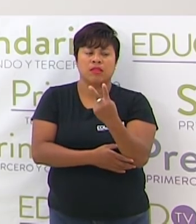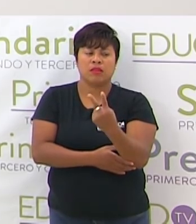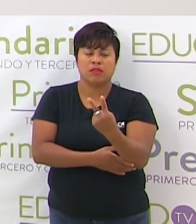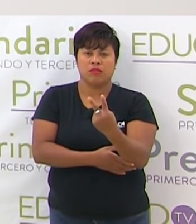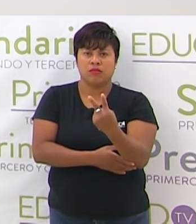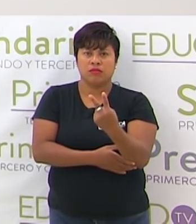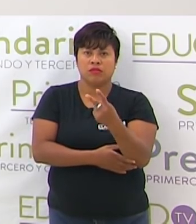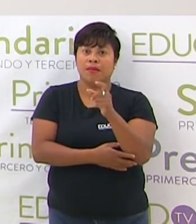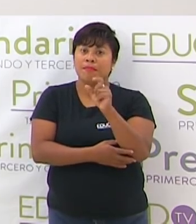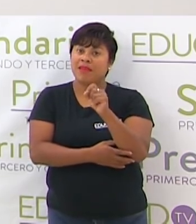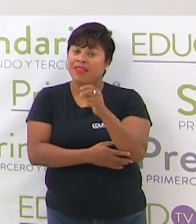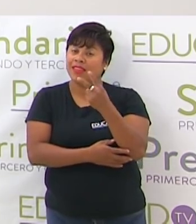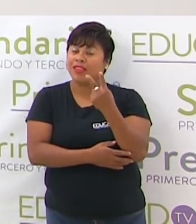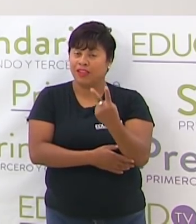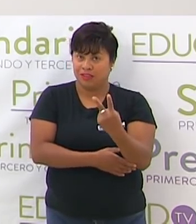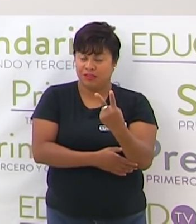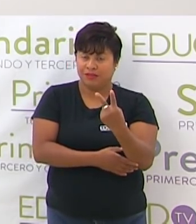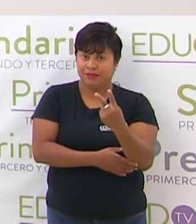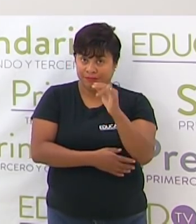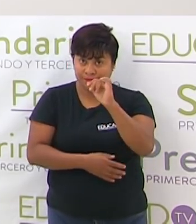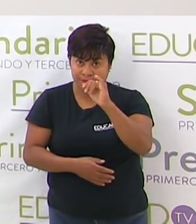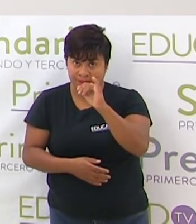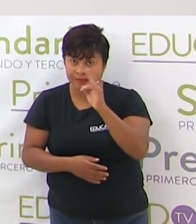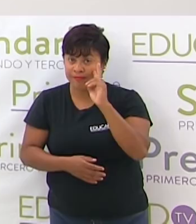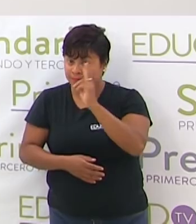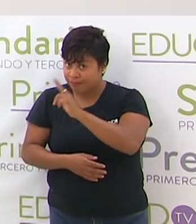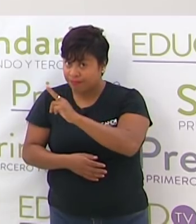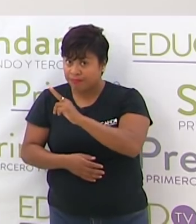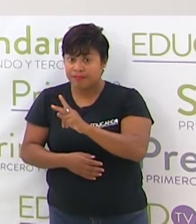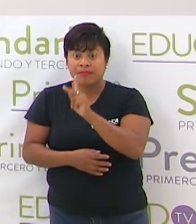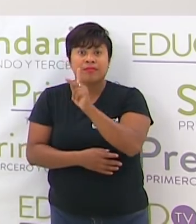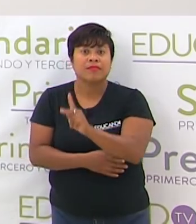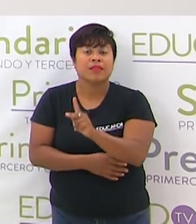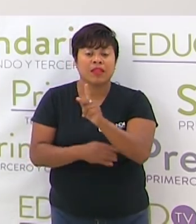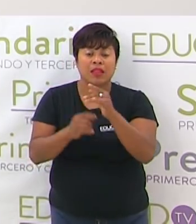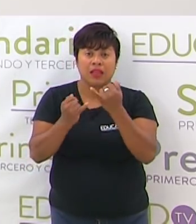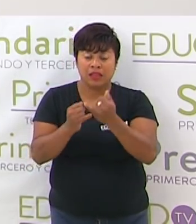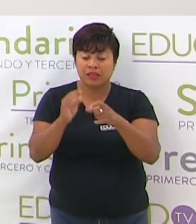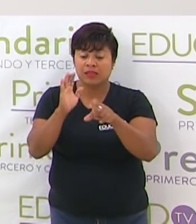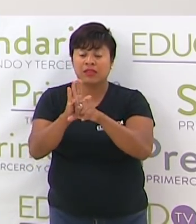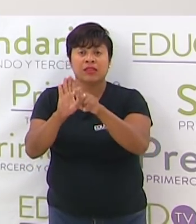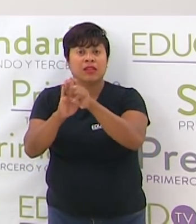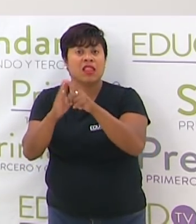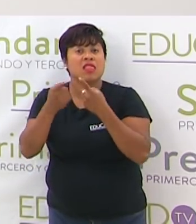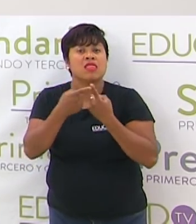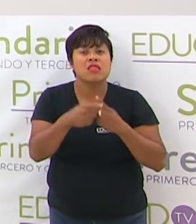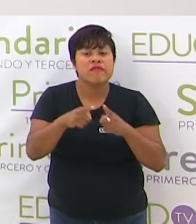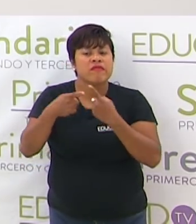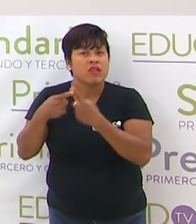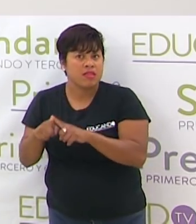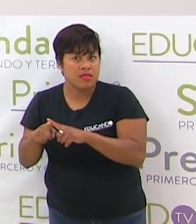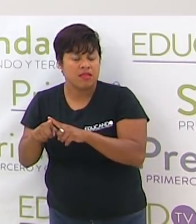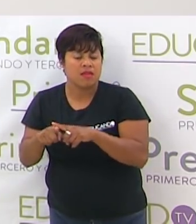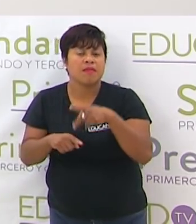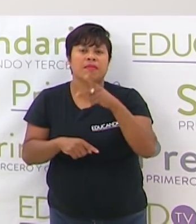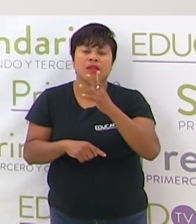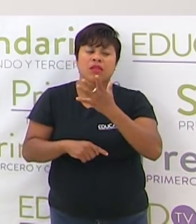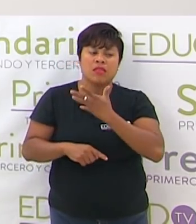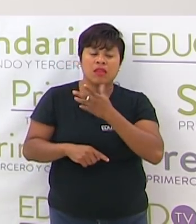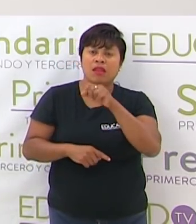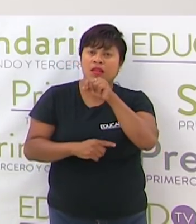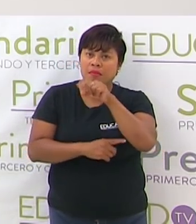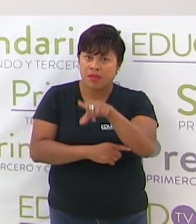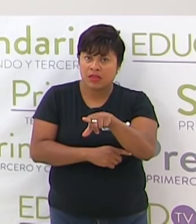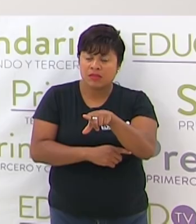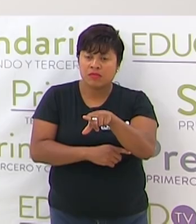21, 22. ¿Sí? Si te das cuenta, son figuras diferentes, pero que